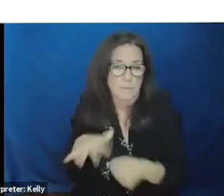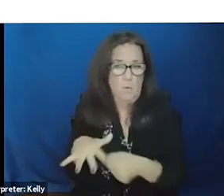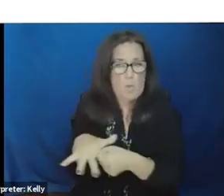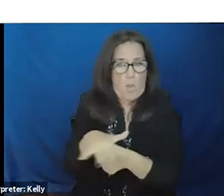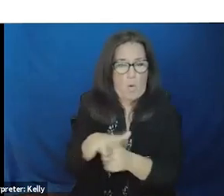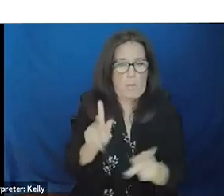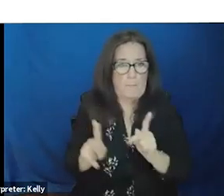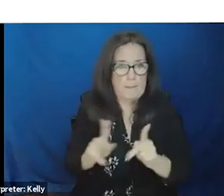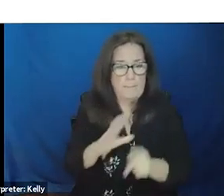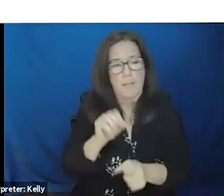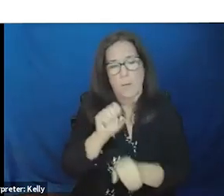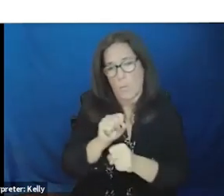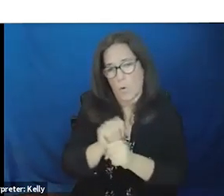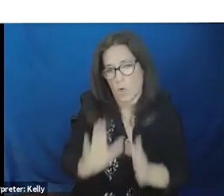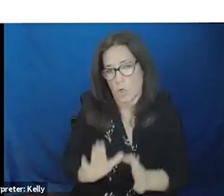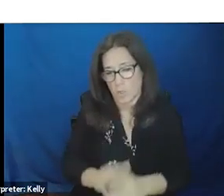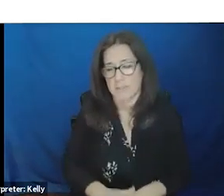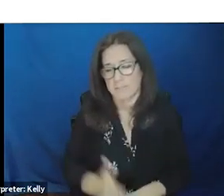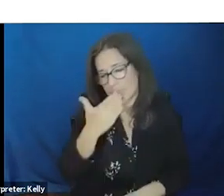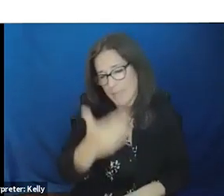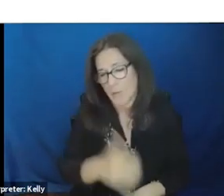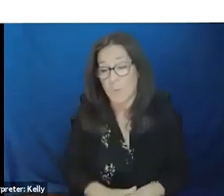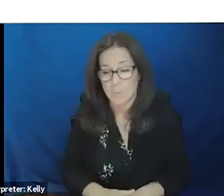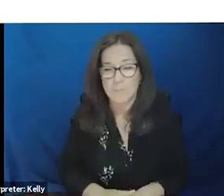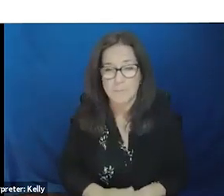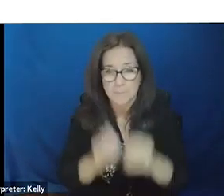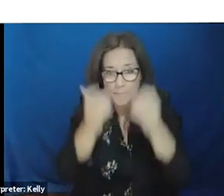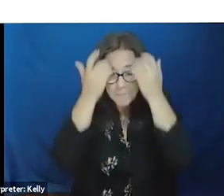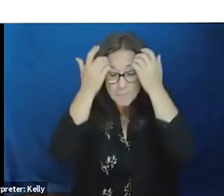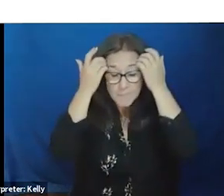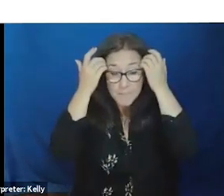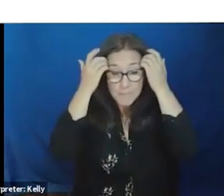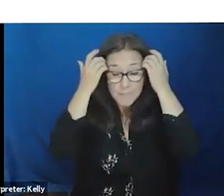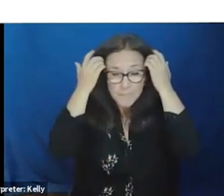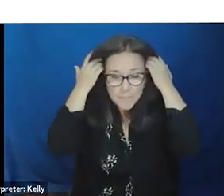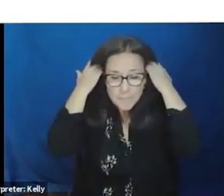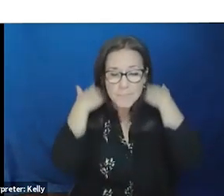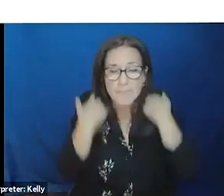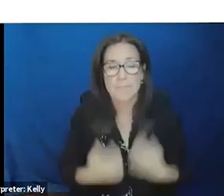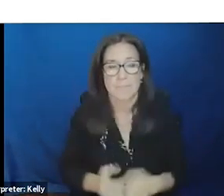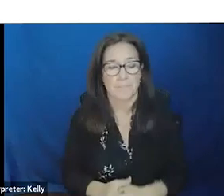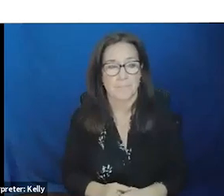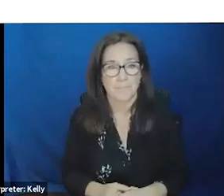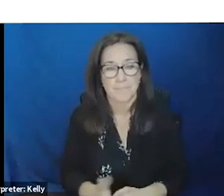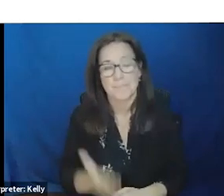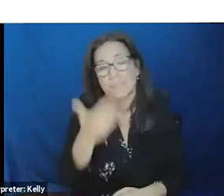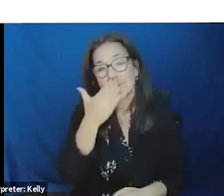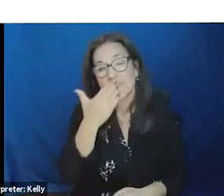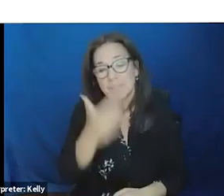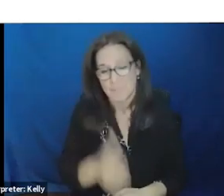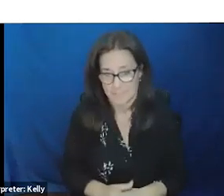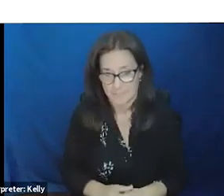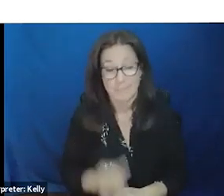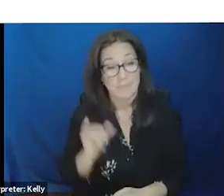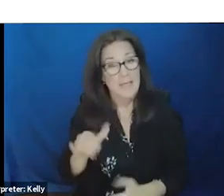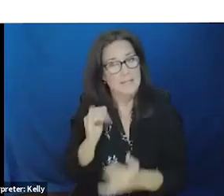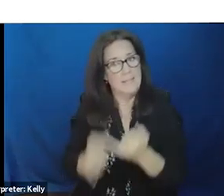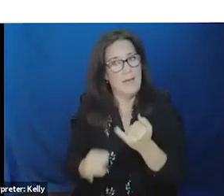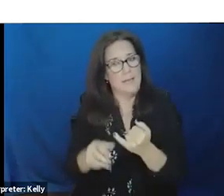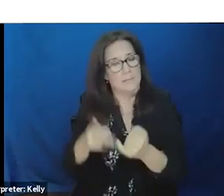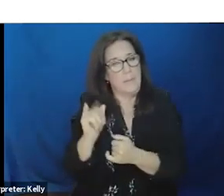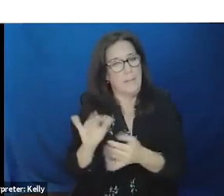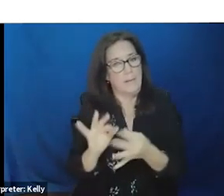asequibles para personas de bajos ingresos y para que les dé preferencia a personas locales y que